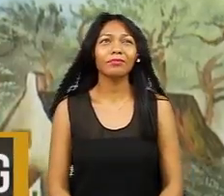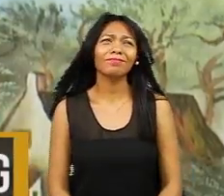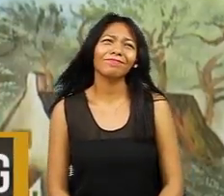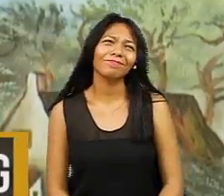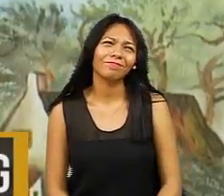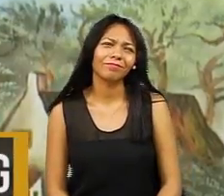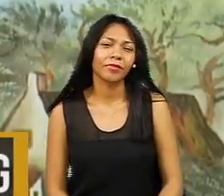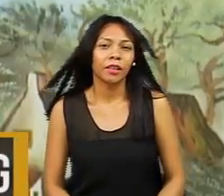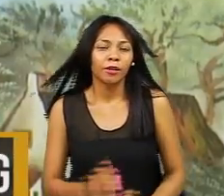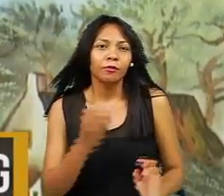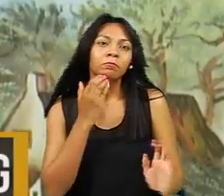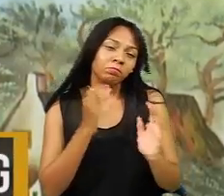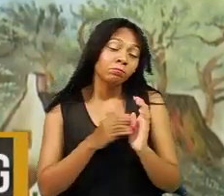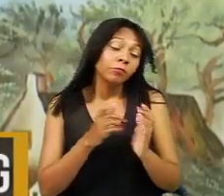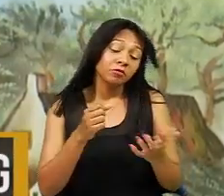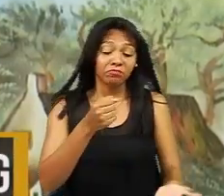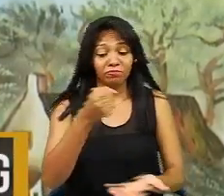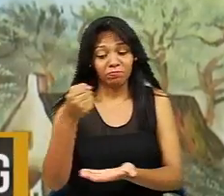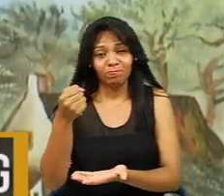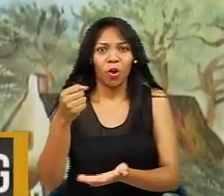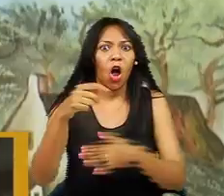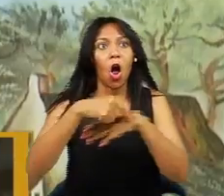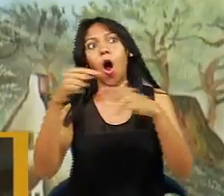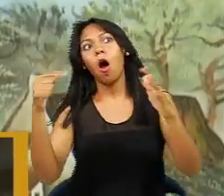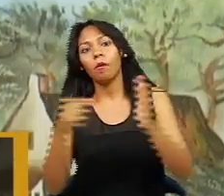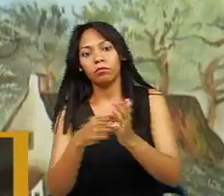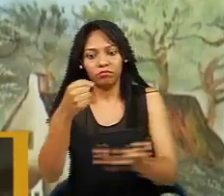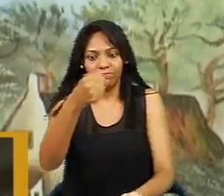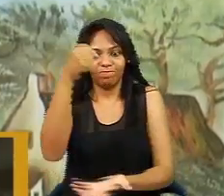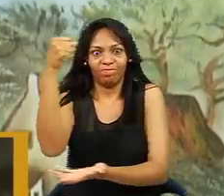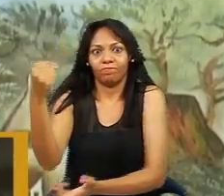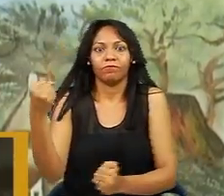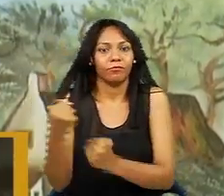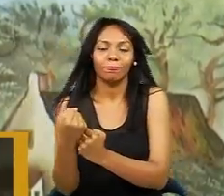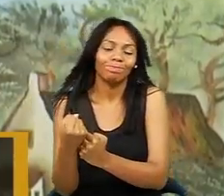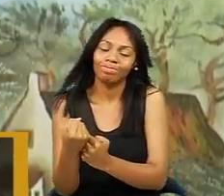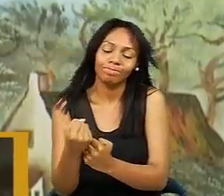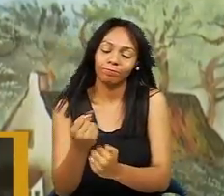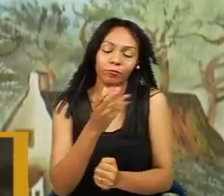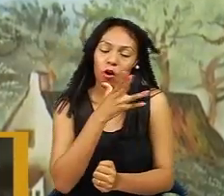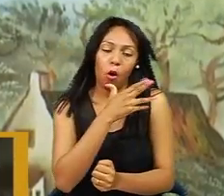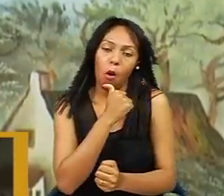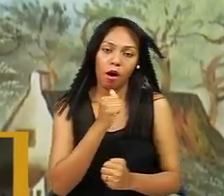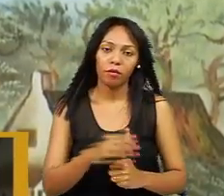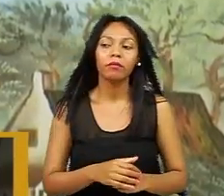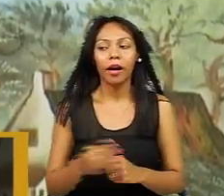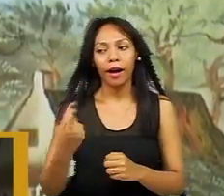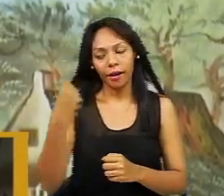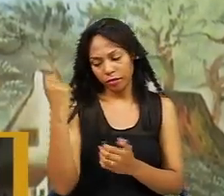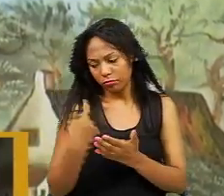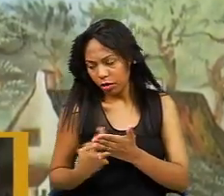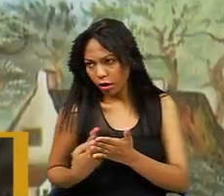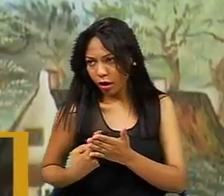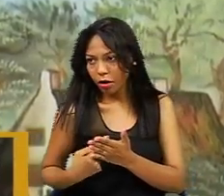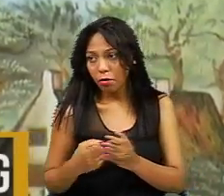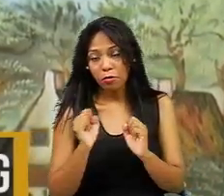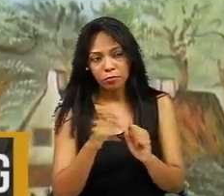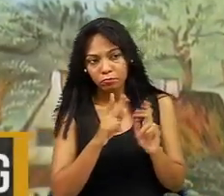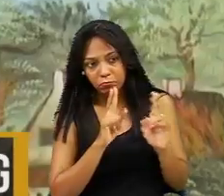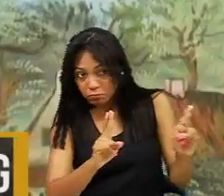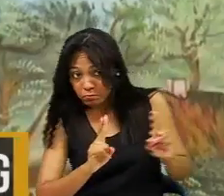totalmente extensos, pues que hay una limitación y que de parte de ella hay apoyo. El paro empezó nada más ayer y pues ya hoy hay respuesta de